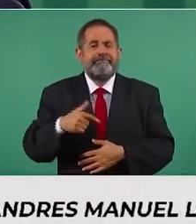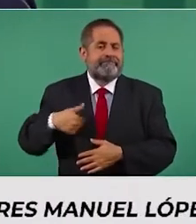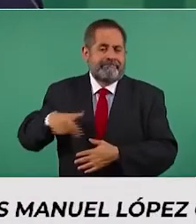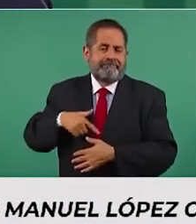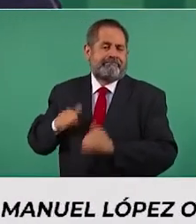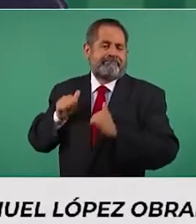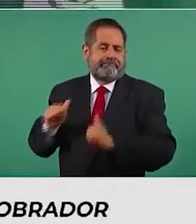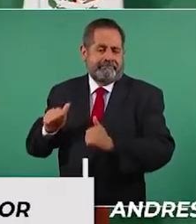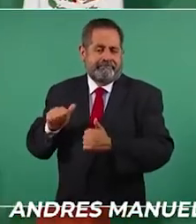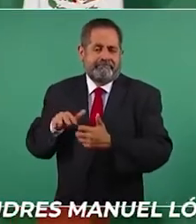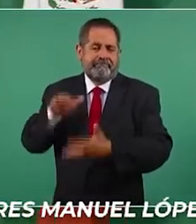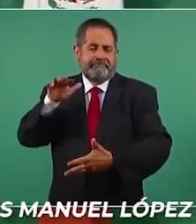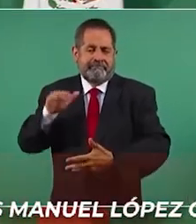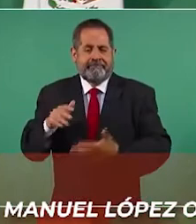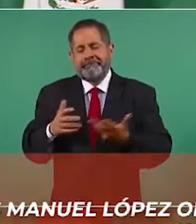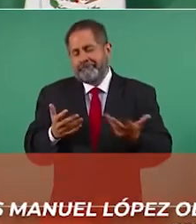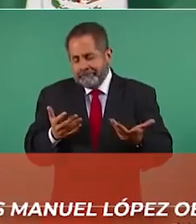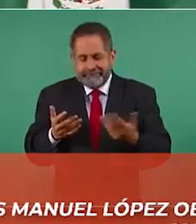Y yo llamo